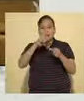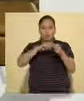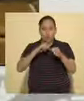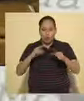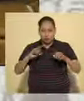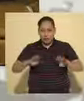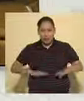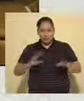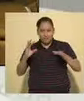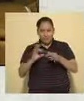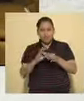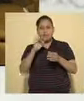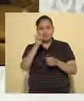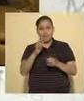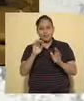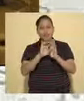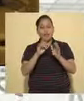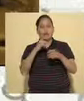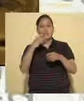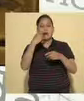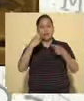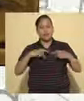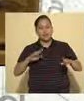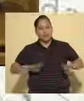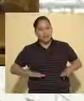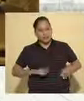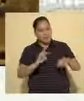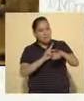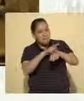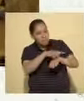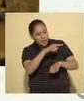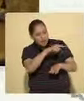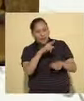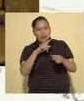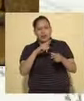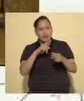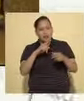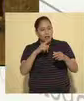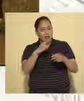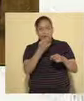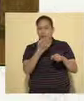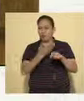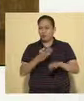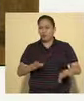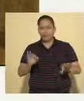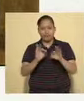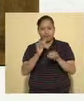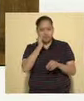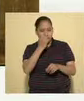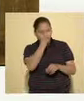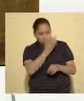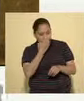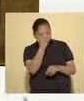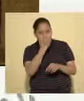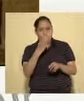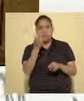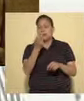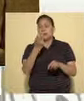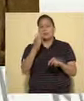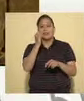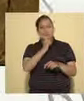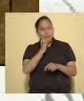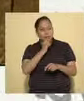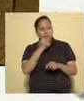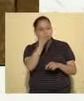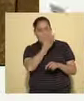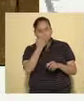la colorimetría es el estudio del color en la persona y sí tiene muchísima importancia. Yo creo que desde mi punto de vista es mucho